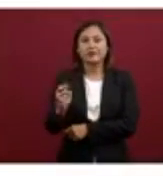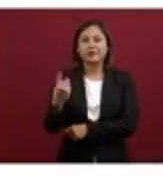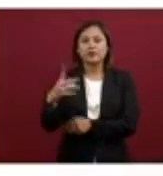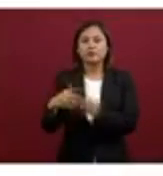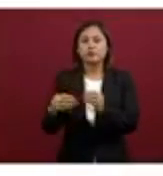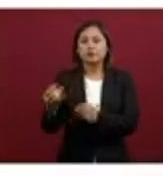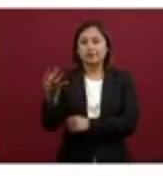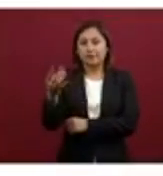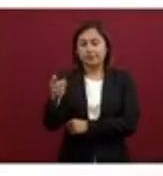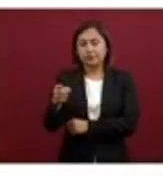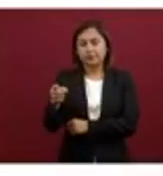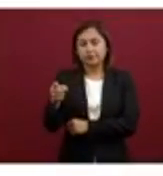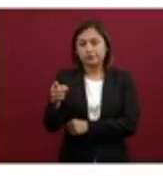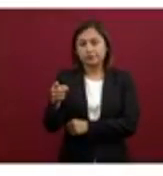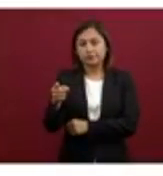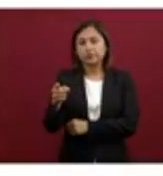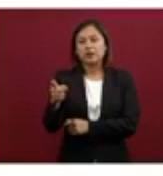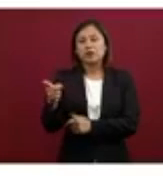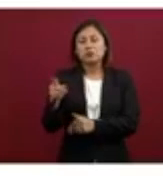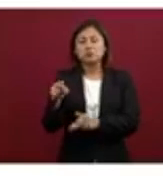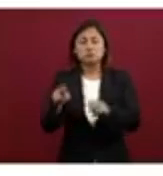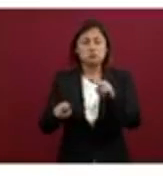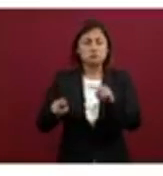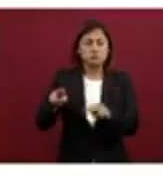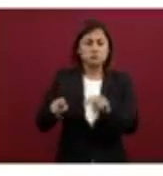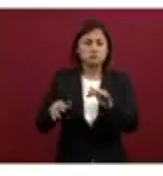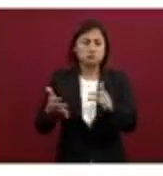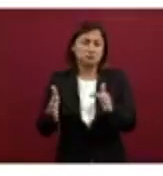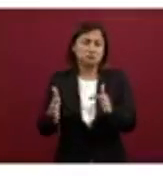22 pesos con 31 centavos y un margencito nada más de